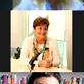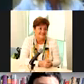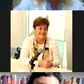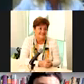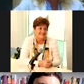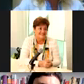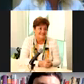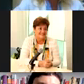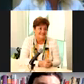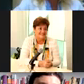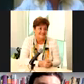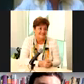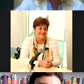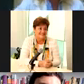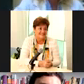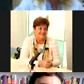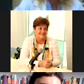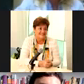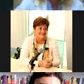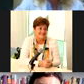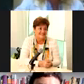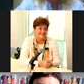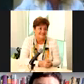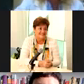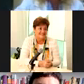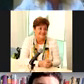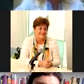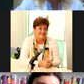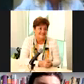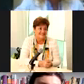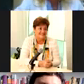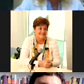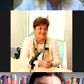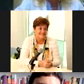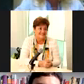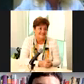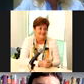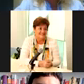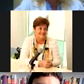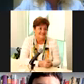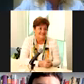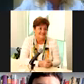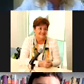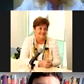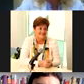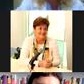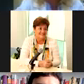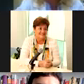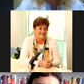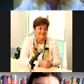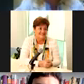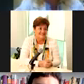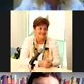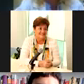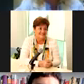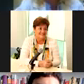va a entrar específicamente en los puntos más importantes de este proyecto. Muchas gracias.